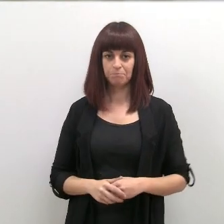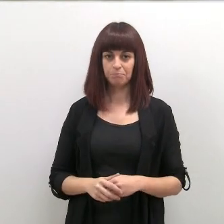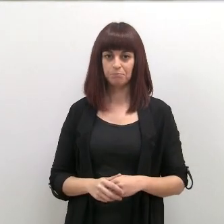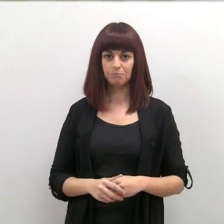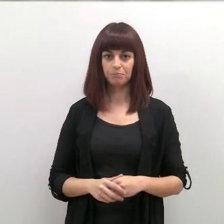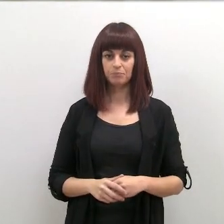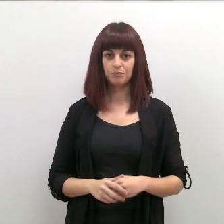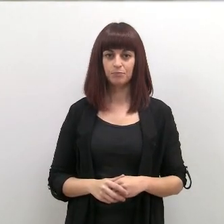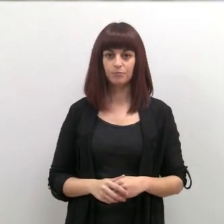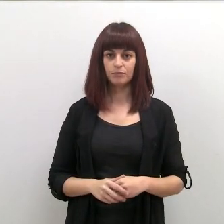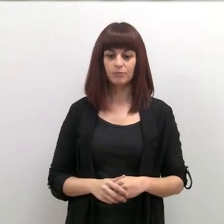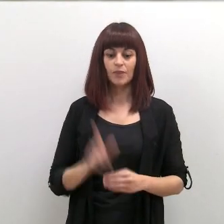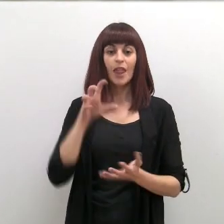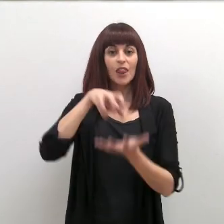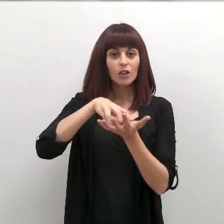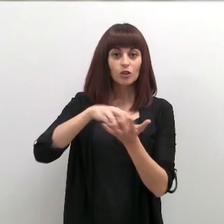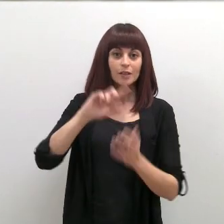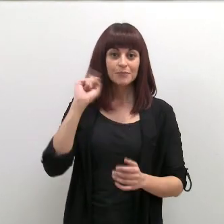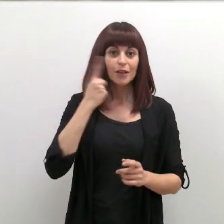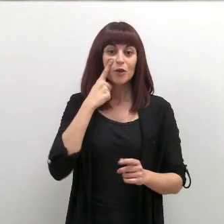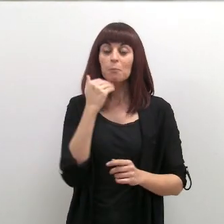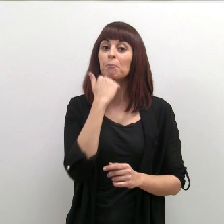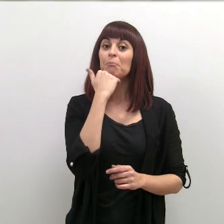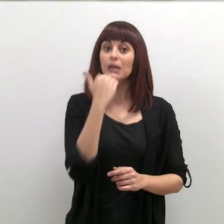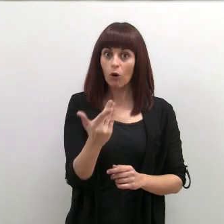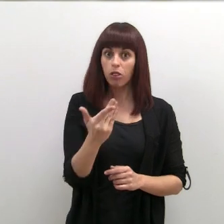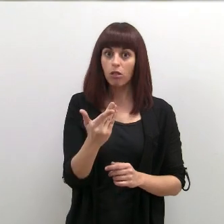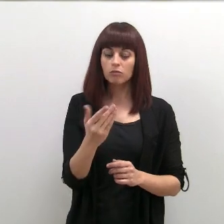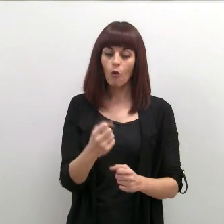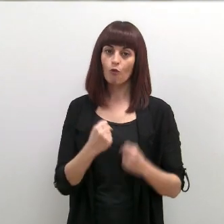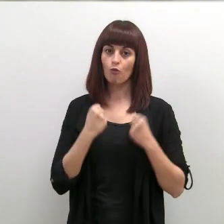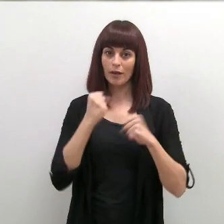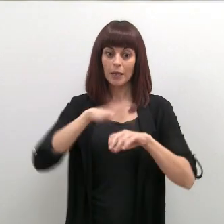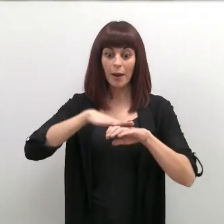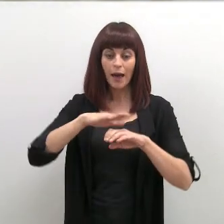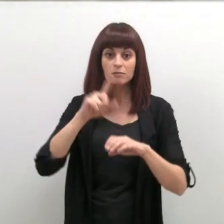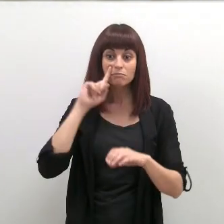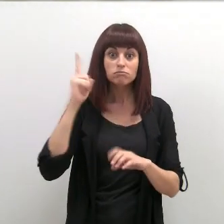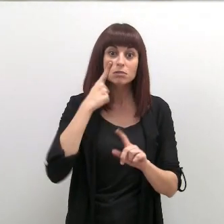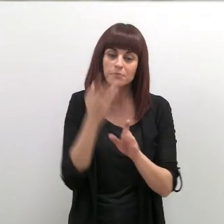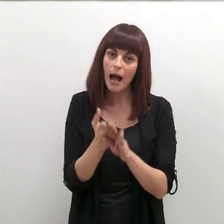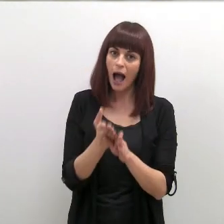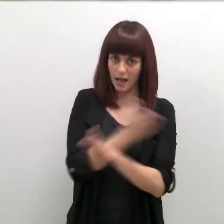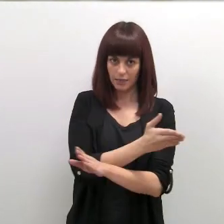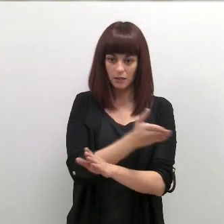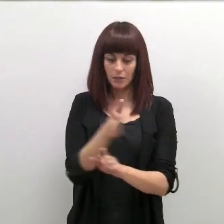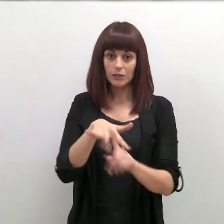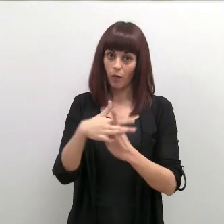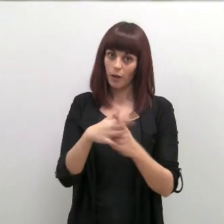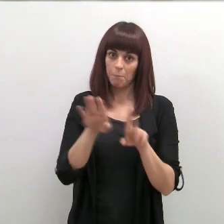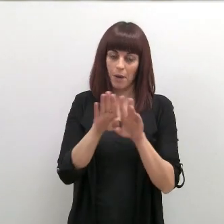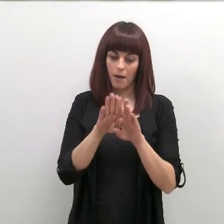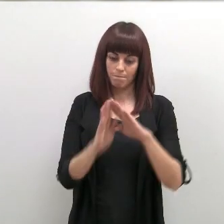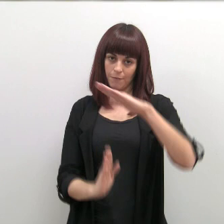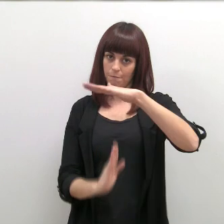Se han reforzado los puntos de detección precoz para detectar lo antes posible el caso y frenar